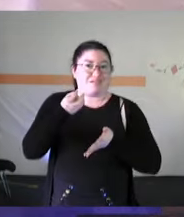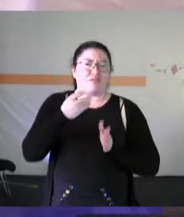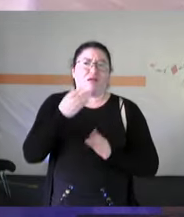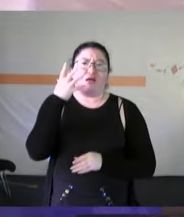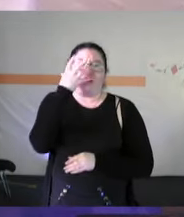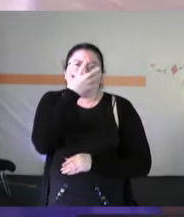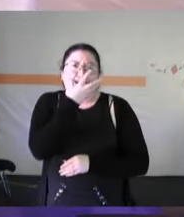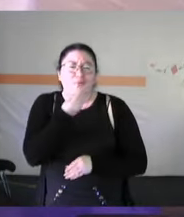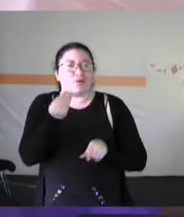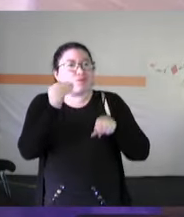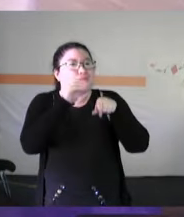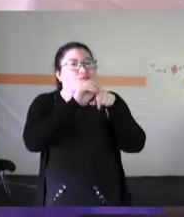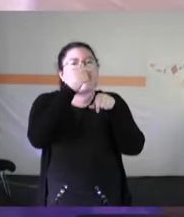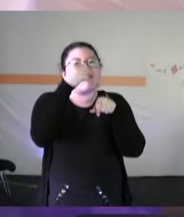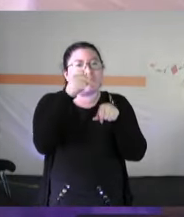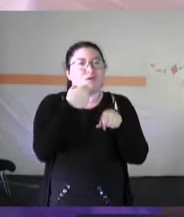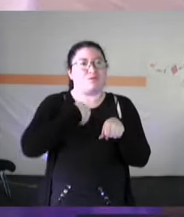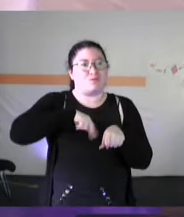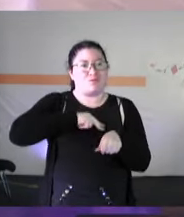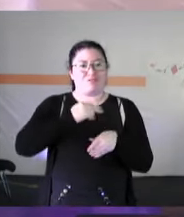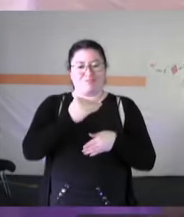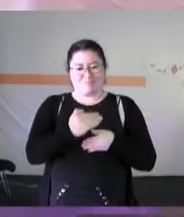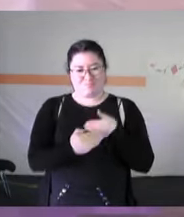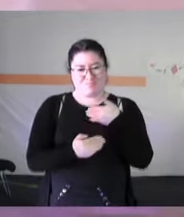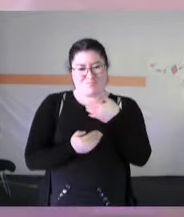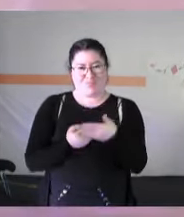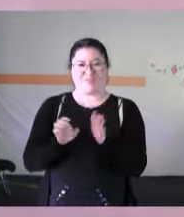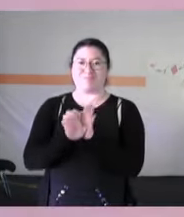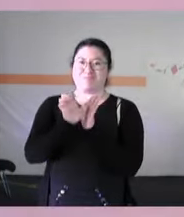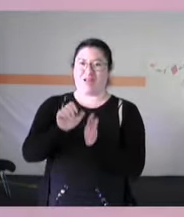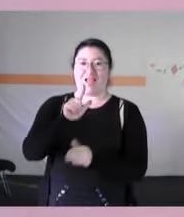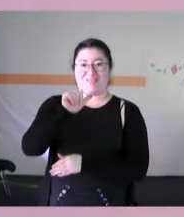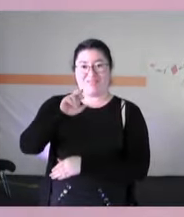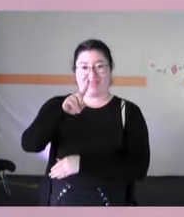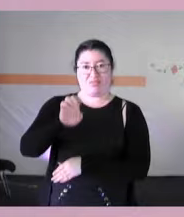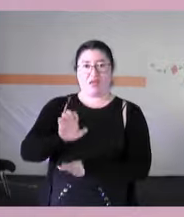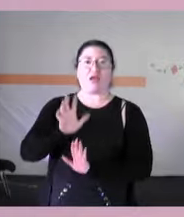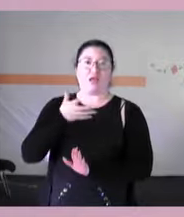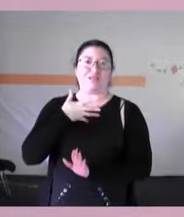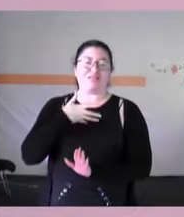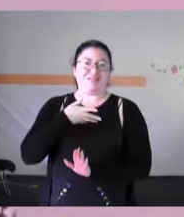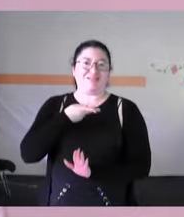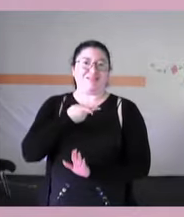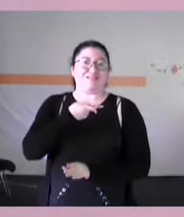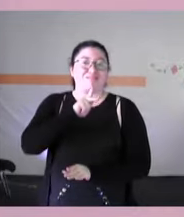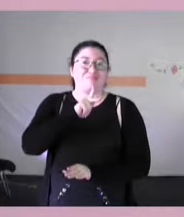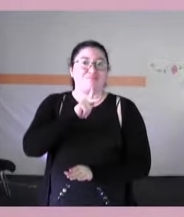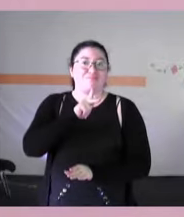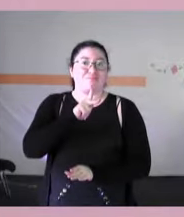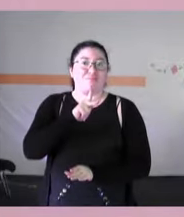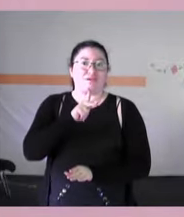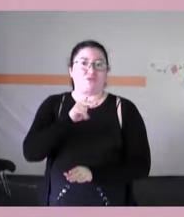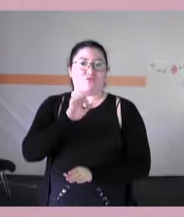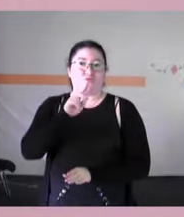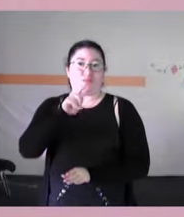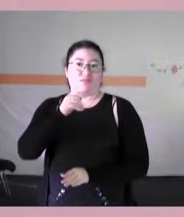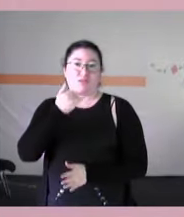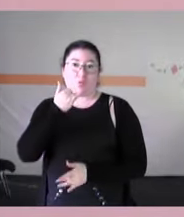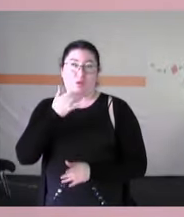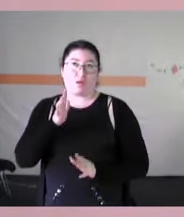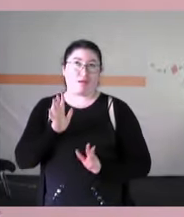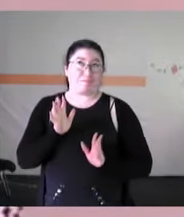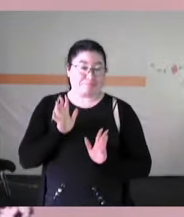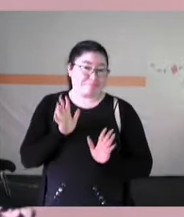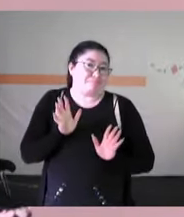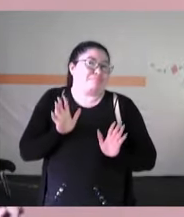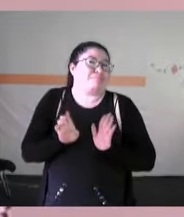sea, hemos avanzado en el sentido de que está Allende y no está el maestro Fuentes, pero. Ahorita si la